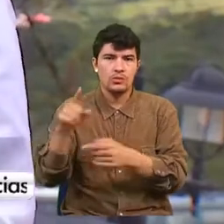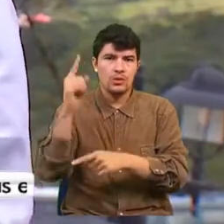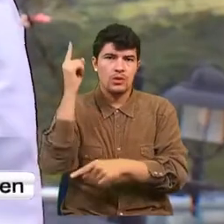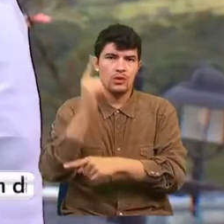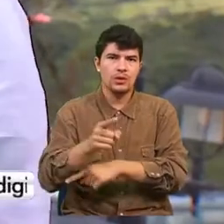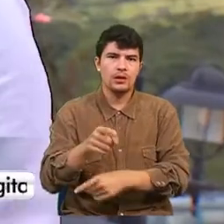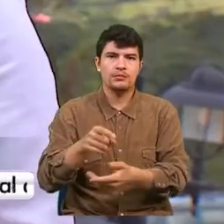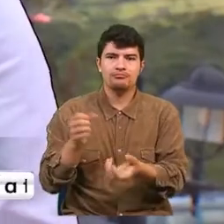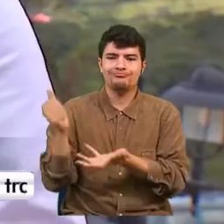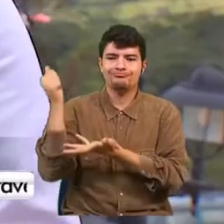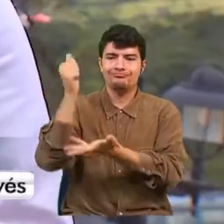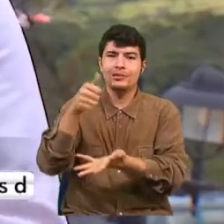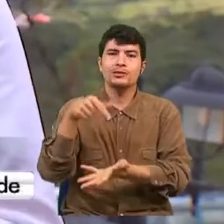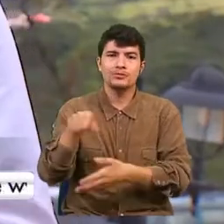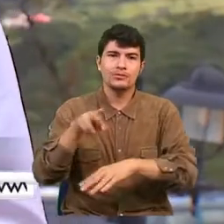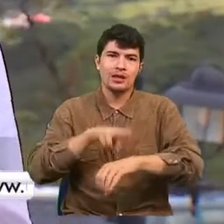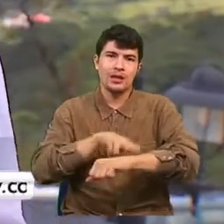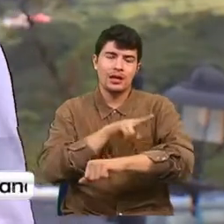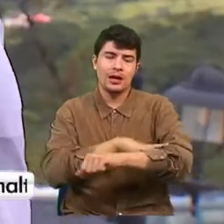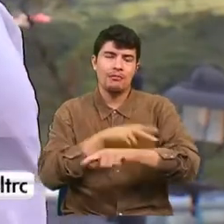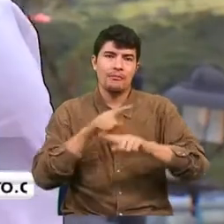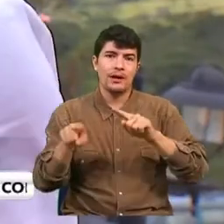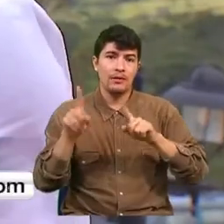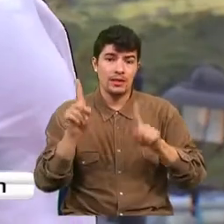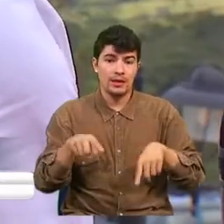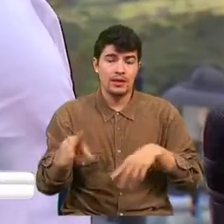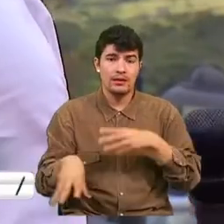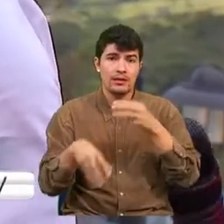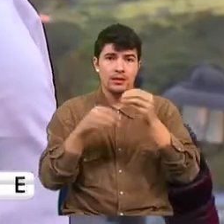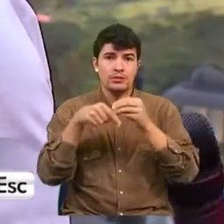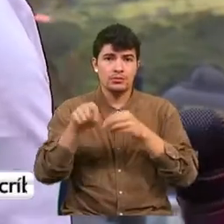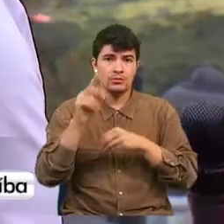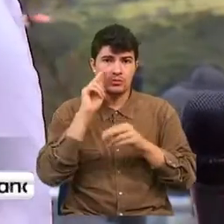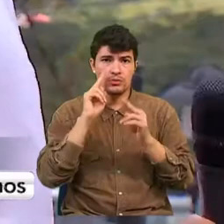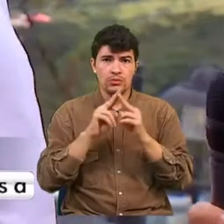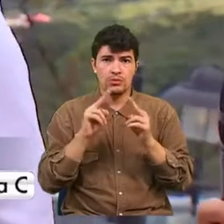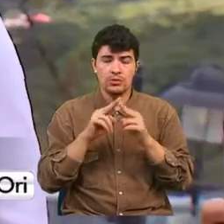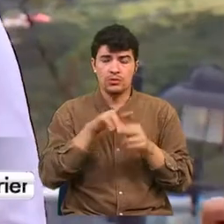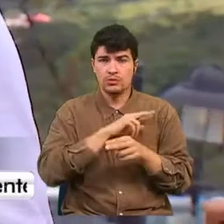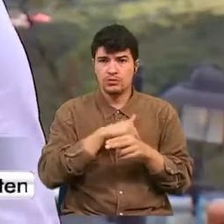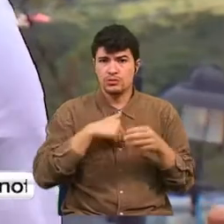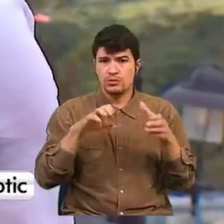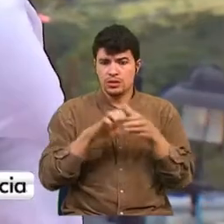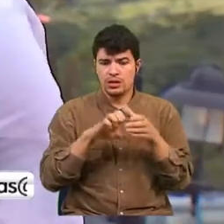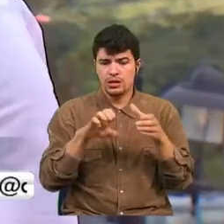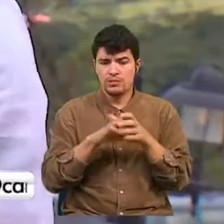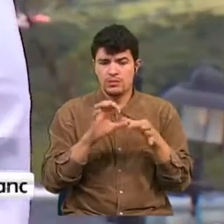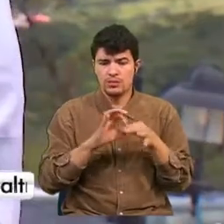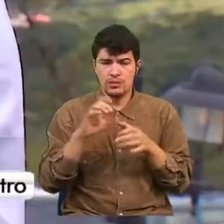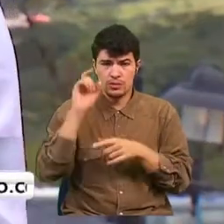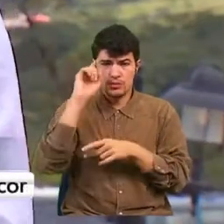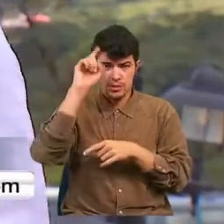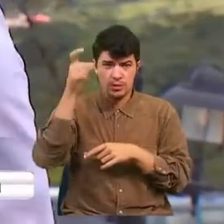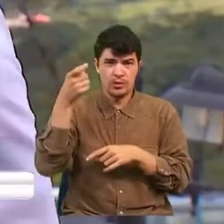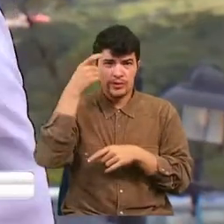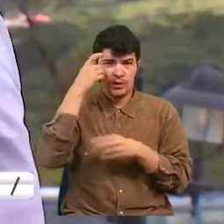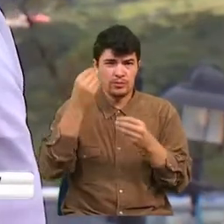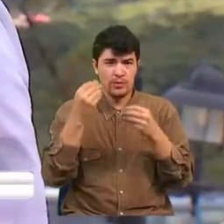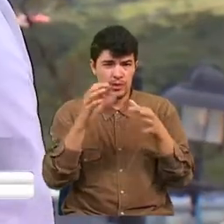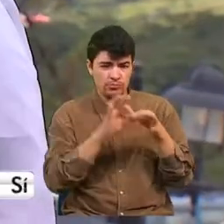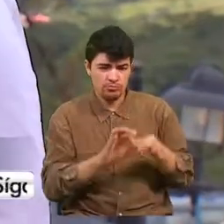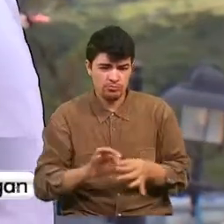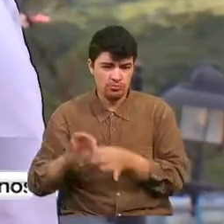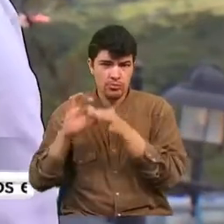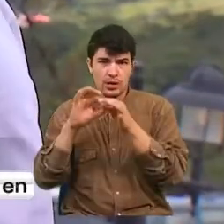ordenador del gasto en este trabajo por delegación, pero además por su conocimiento. Tenemos un equipo de gobierno articulado, muy